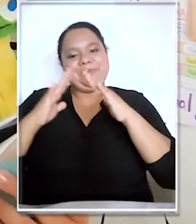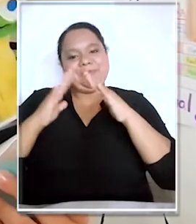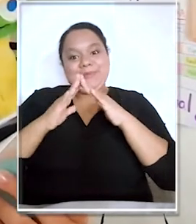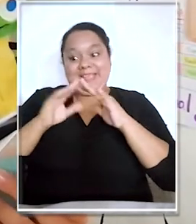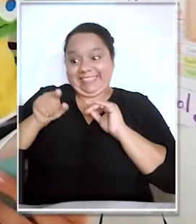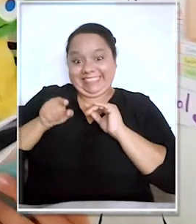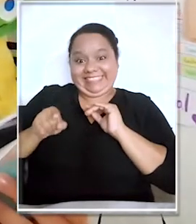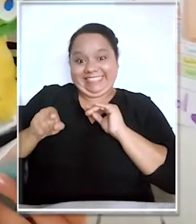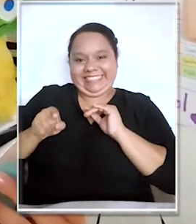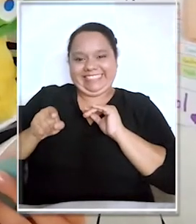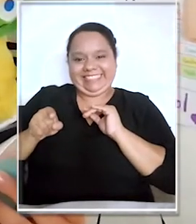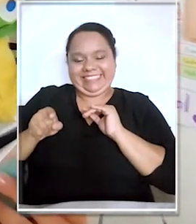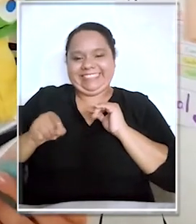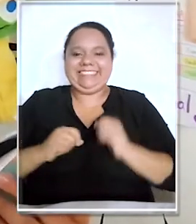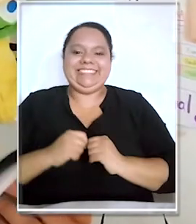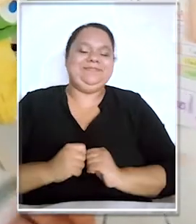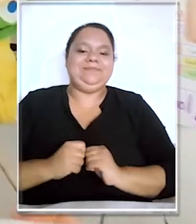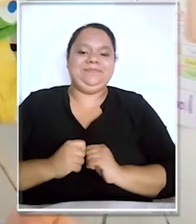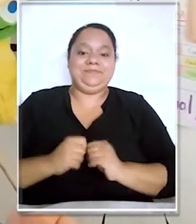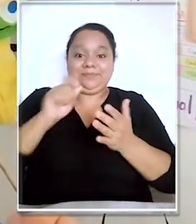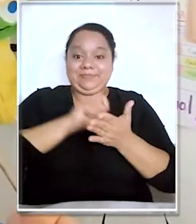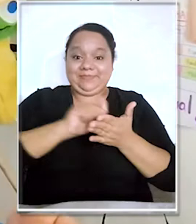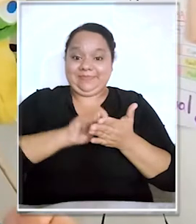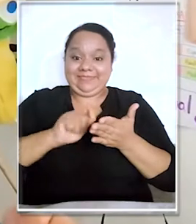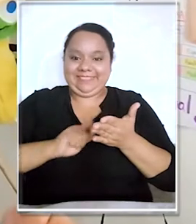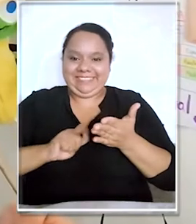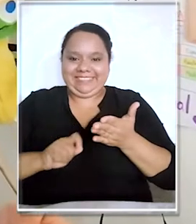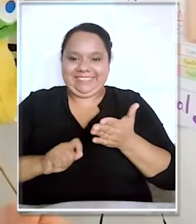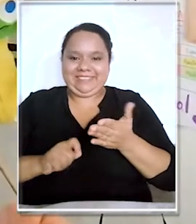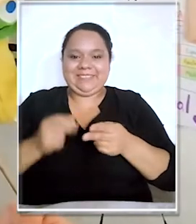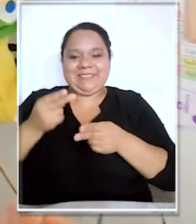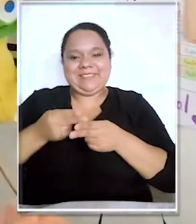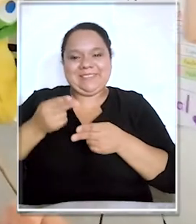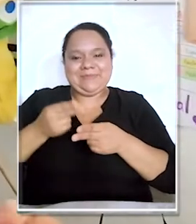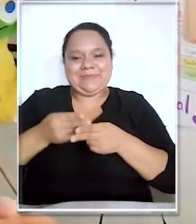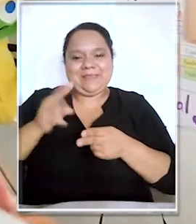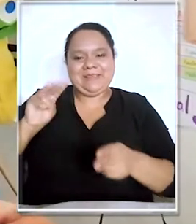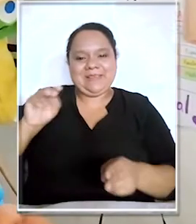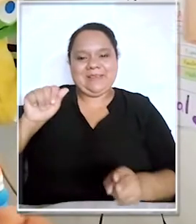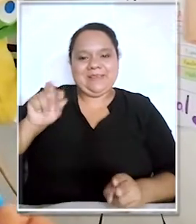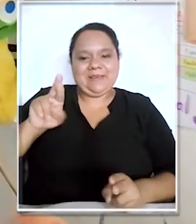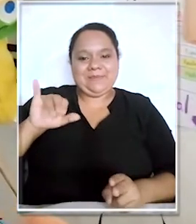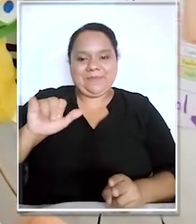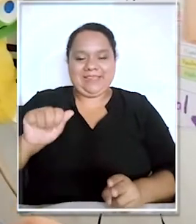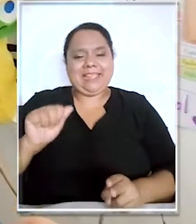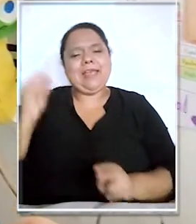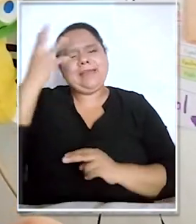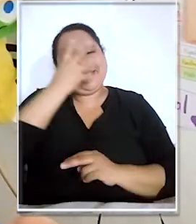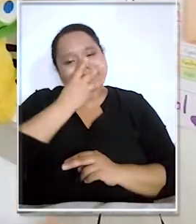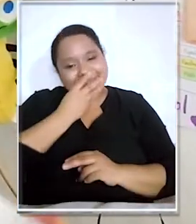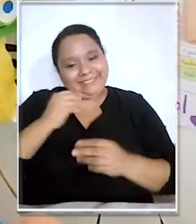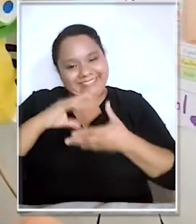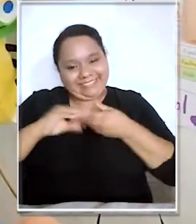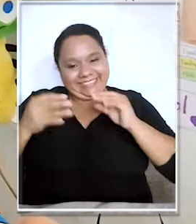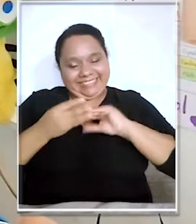de Santa María del Carbón. Escrito por María Florencia Tomé Escobar. Qué bonita historia,